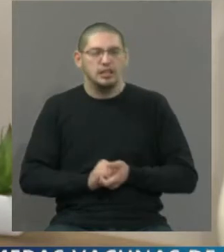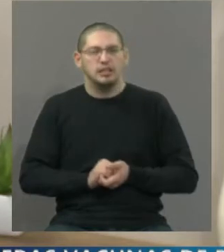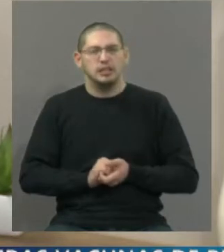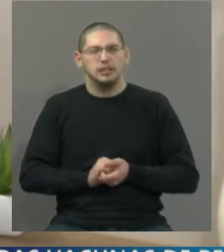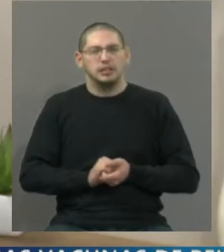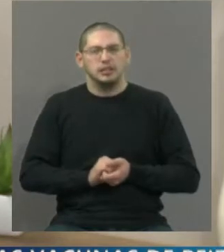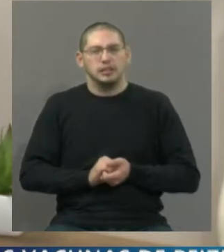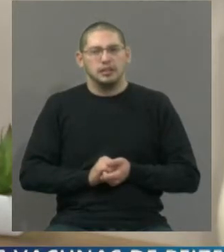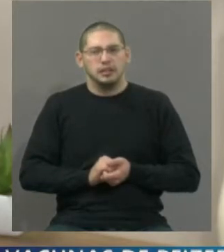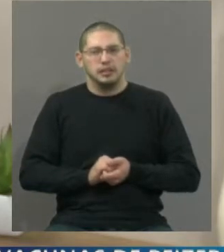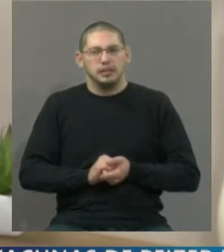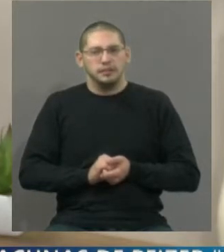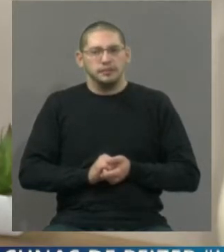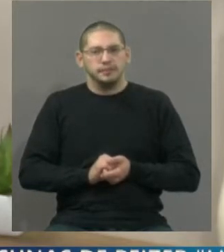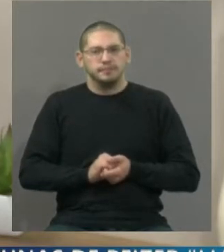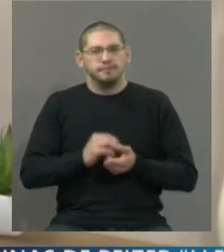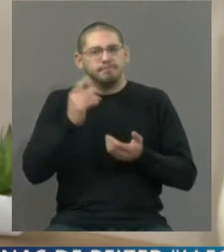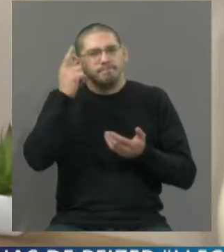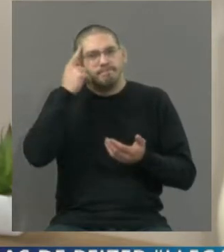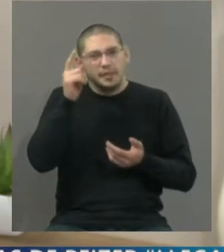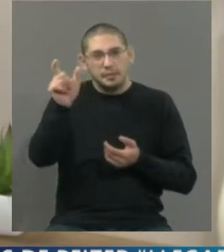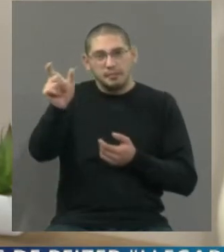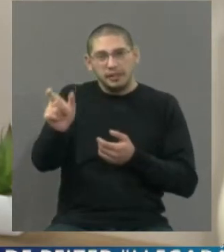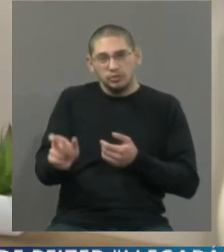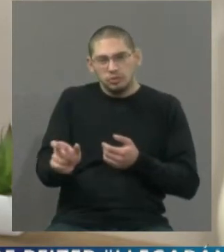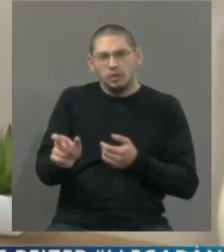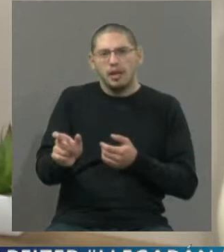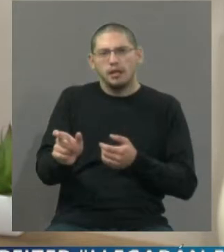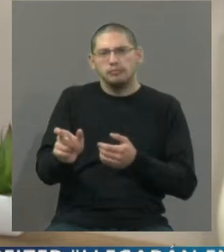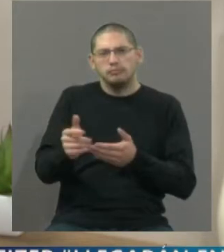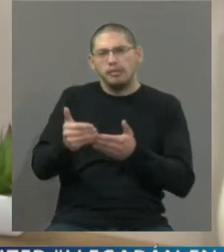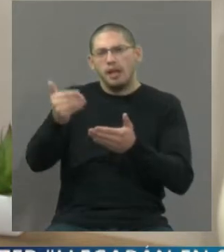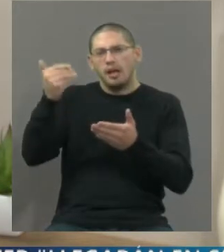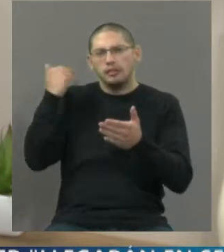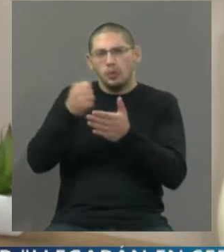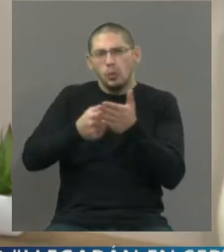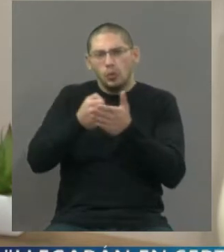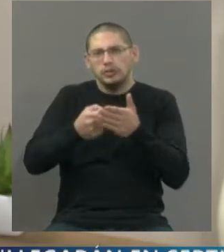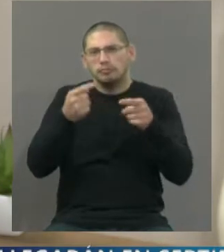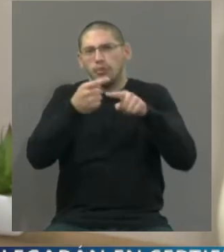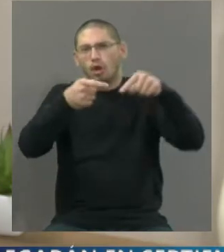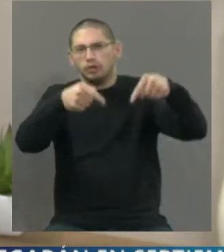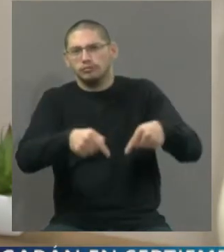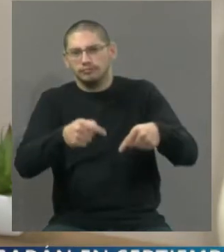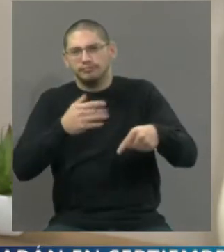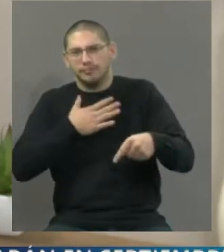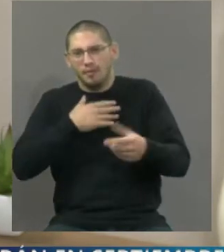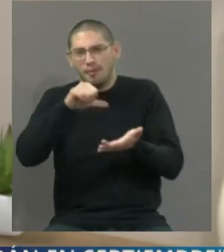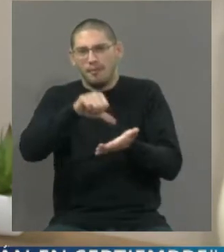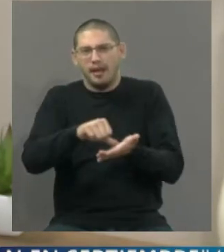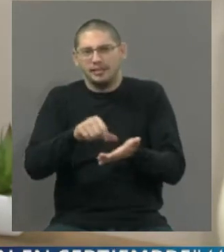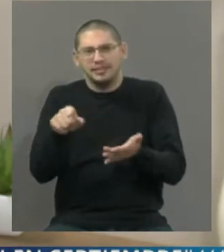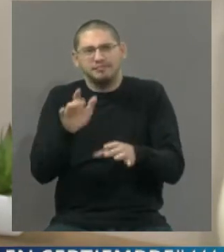no sé, esto de pensar a los próceres de esta cuestión magnífica, eso creo que se ha perdido un